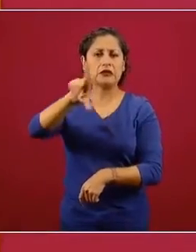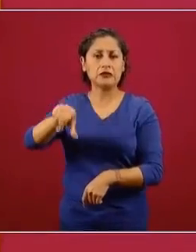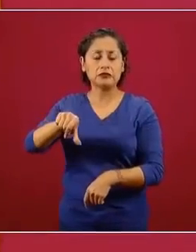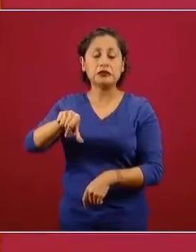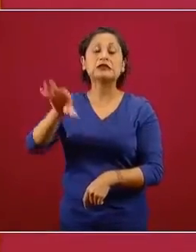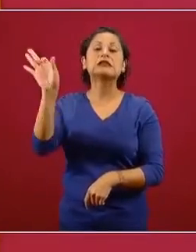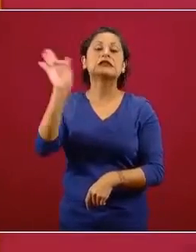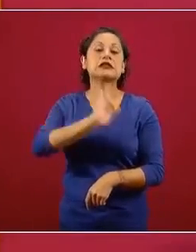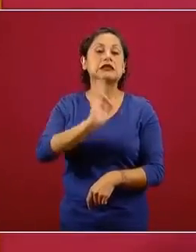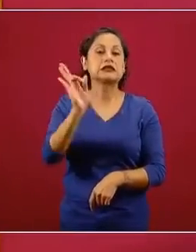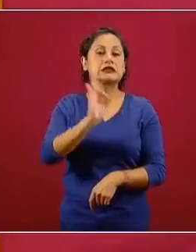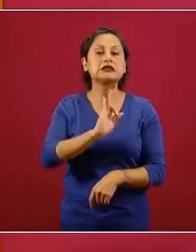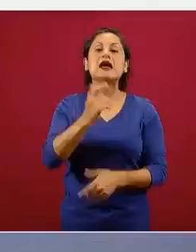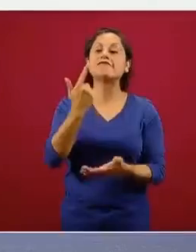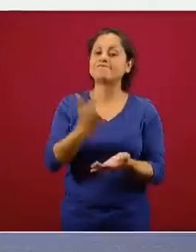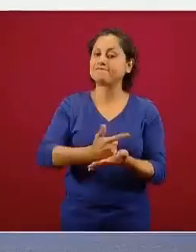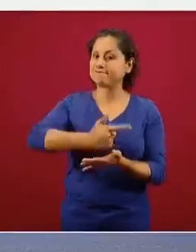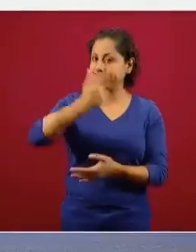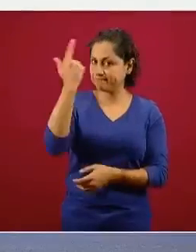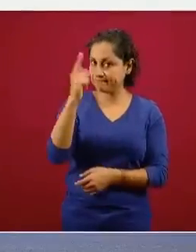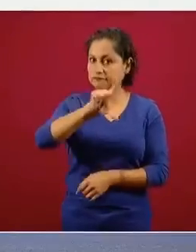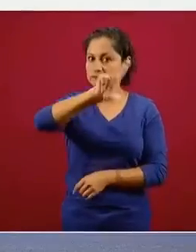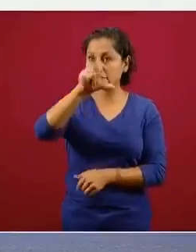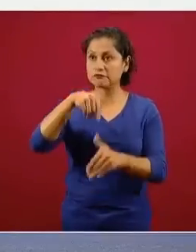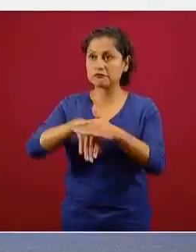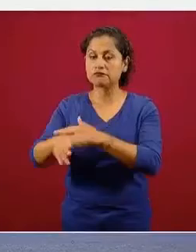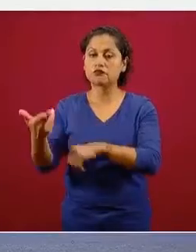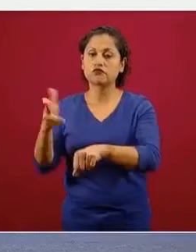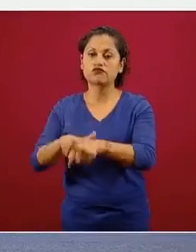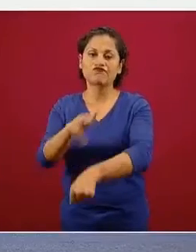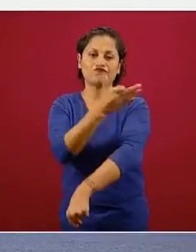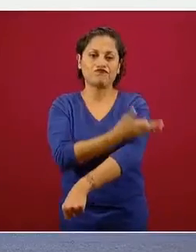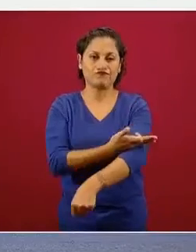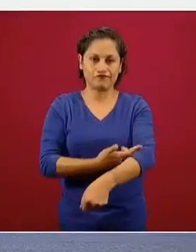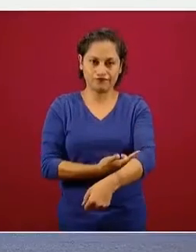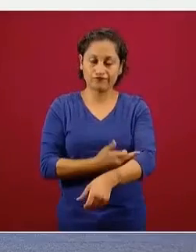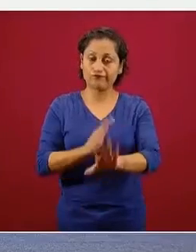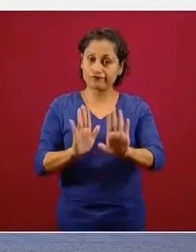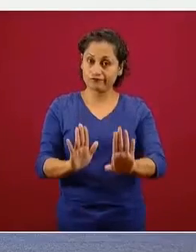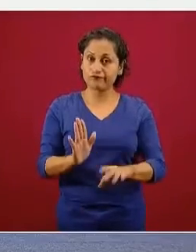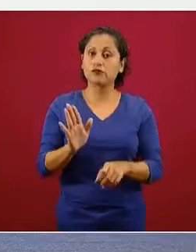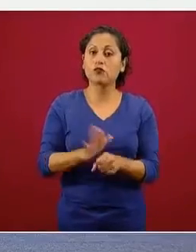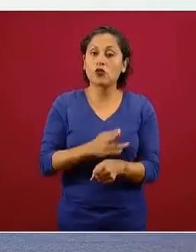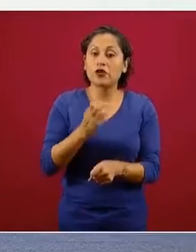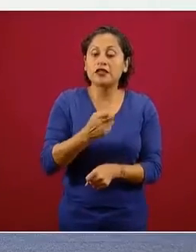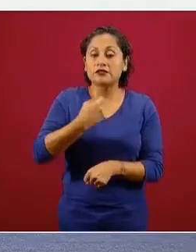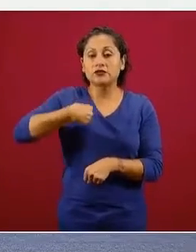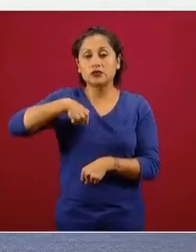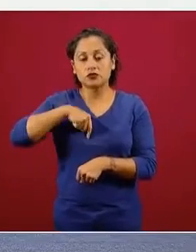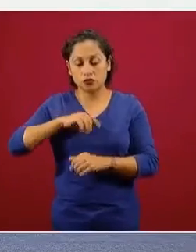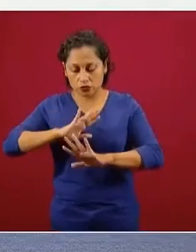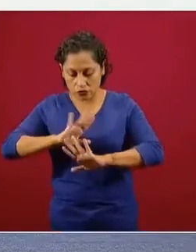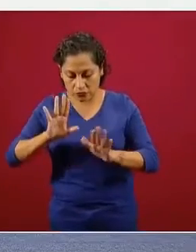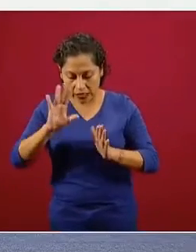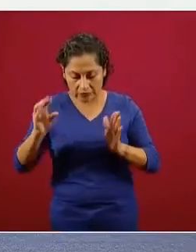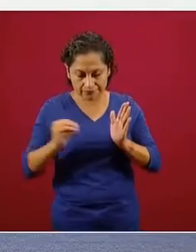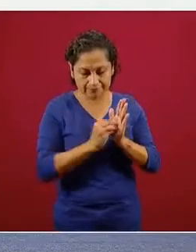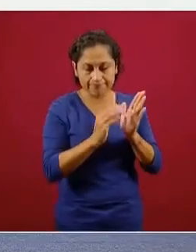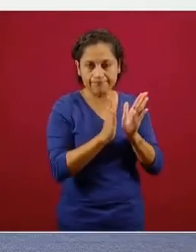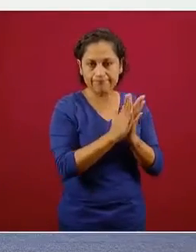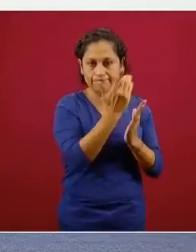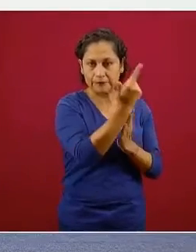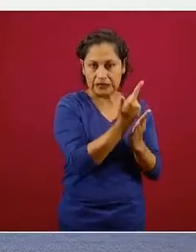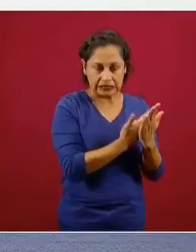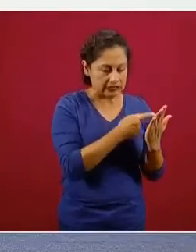tarde. Y no queremos que pase eso. Por eso es que hemos ampliado la sensibilidad de la definición operacional de